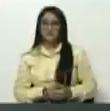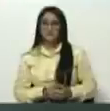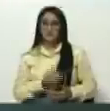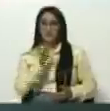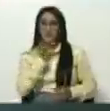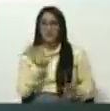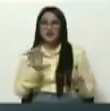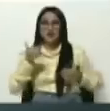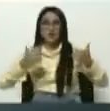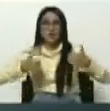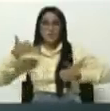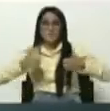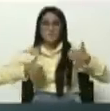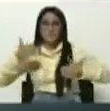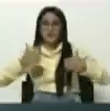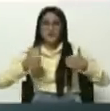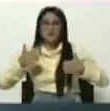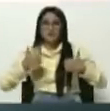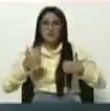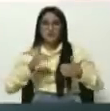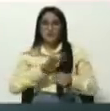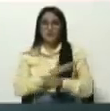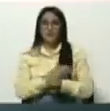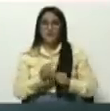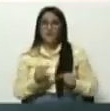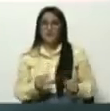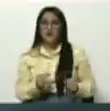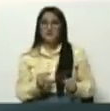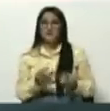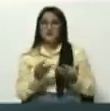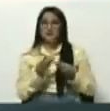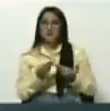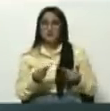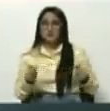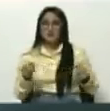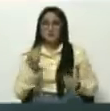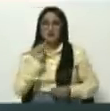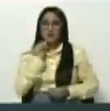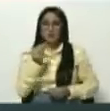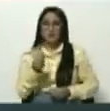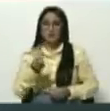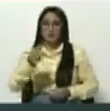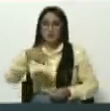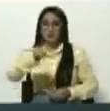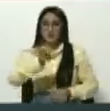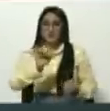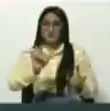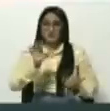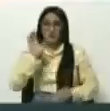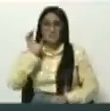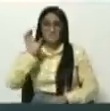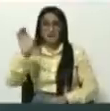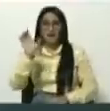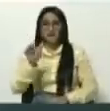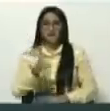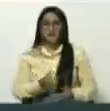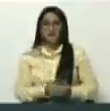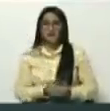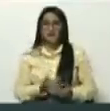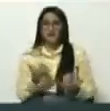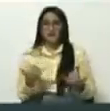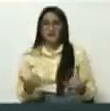No hay nada comparable a la fuerza sublime de la juventud. Son ustedes la patria perenne